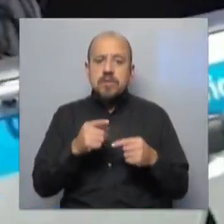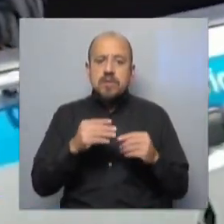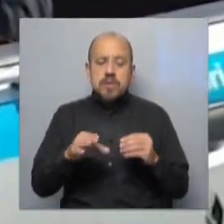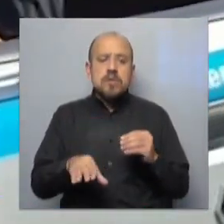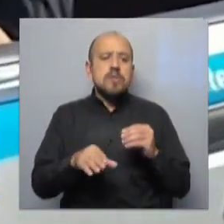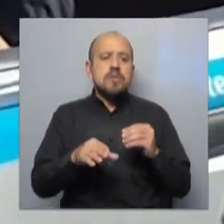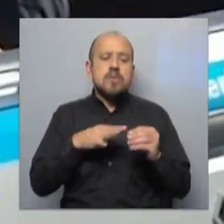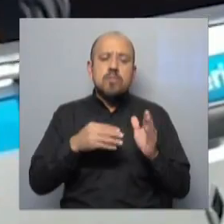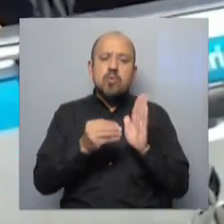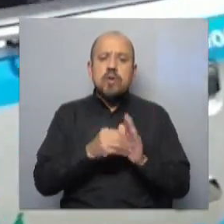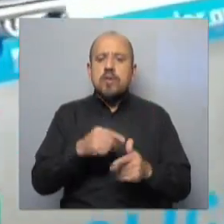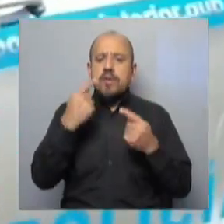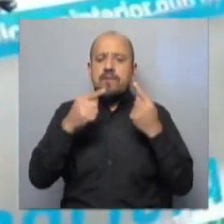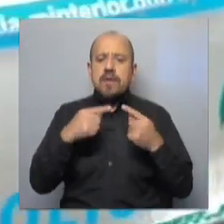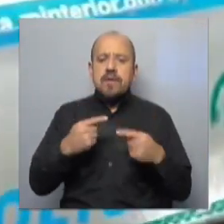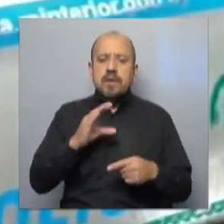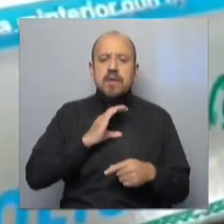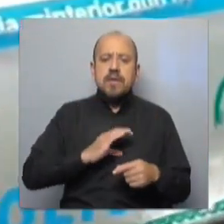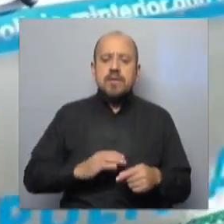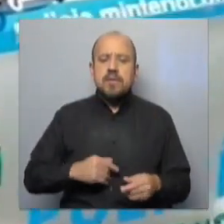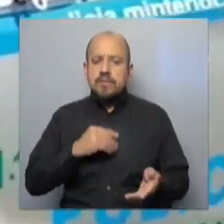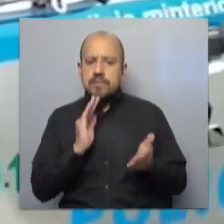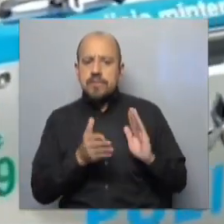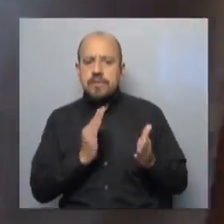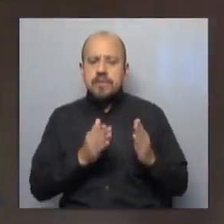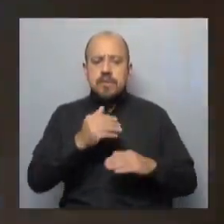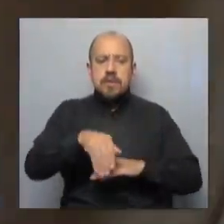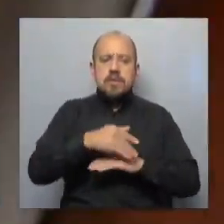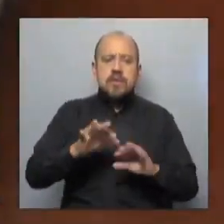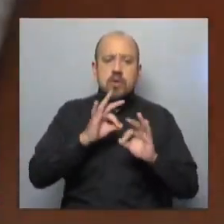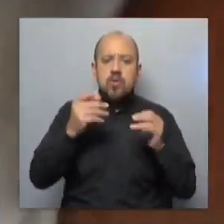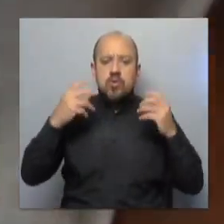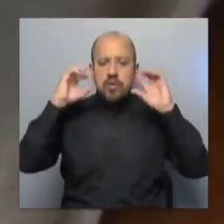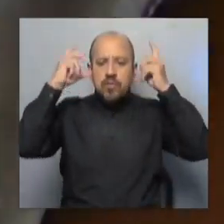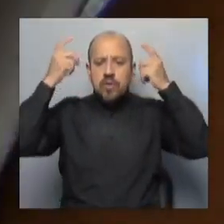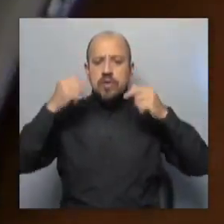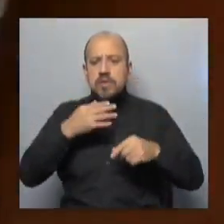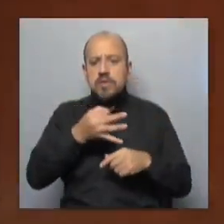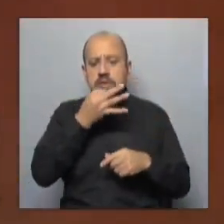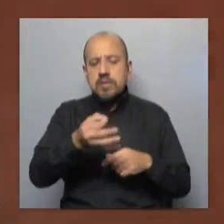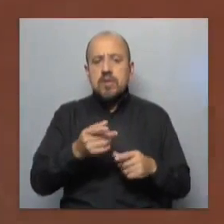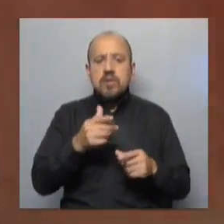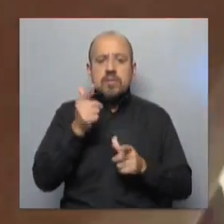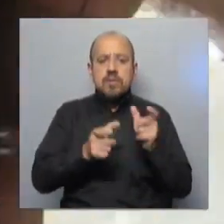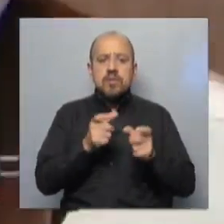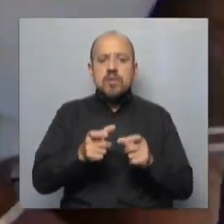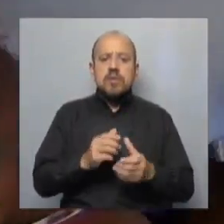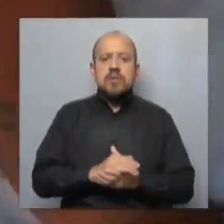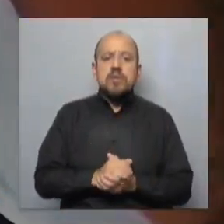diversos ilícitos entre ellos los de maltrato en la vía pública o de violencia verbal contra las personas